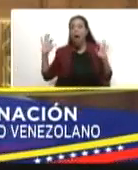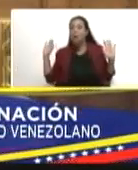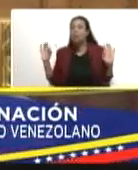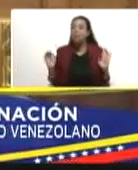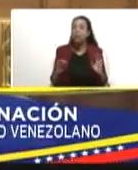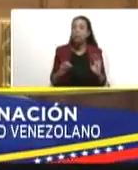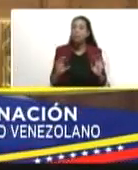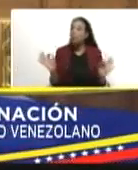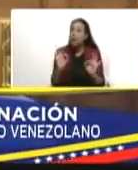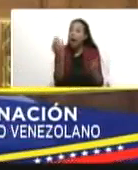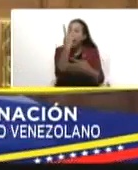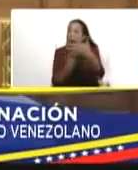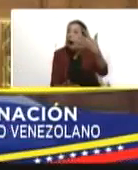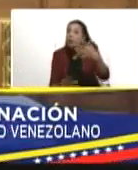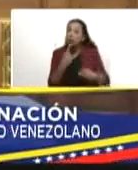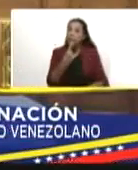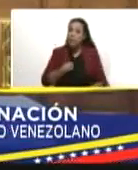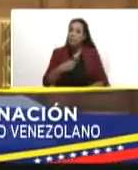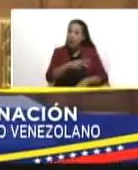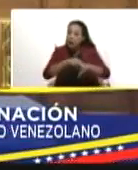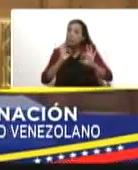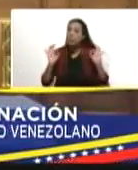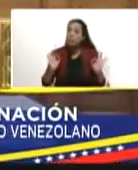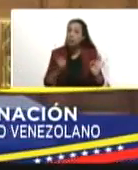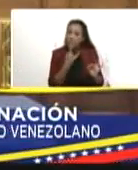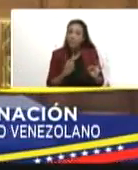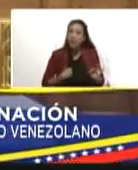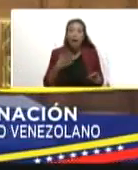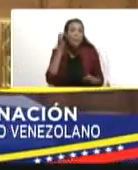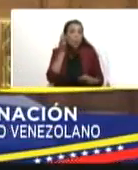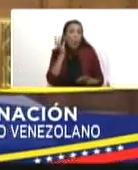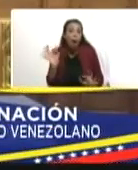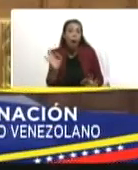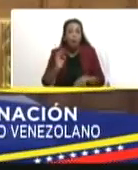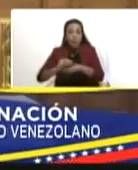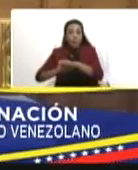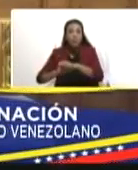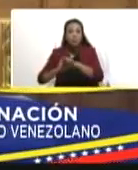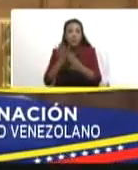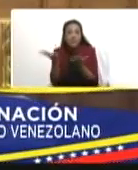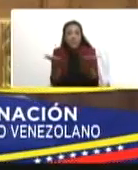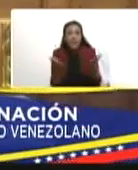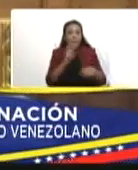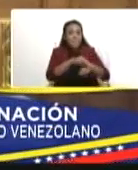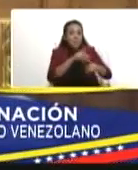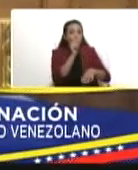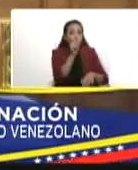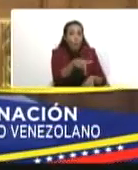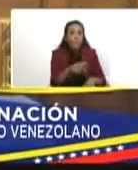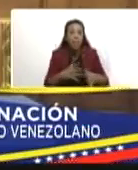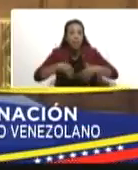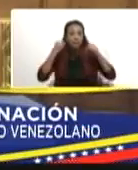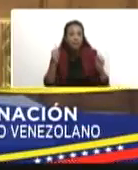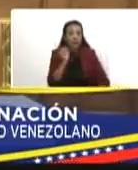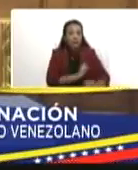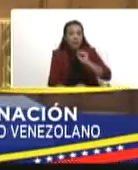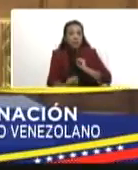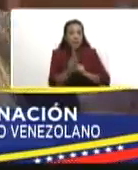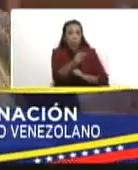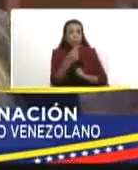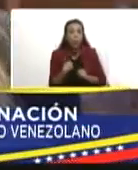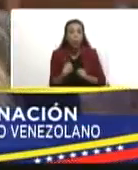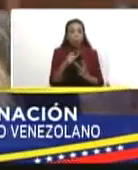ninguna cárcel ministra usted me lo garantiza ministra de servicios penitenciario ministro ceballo